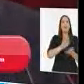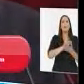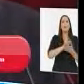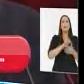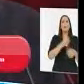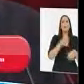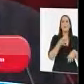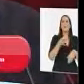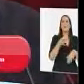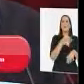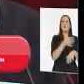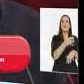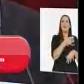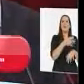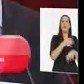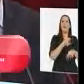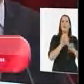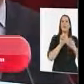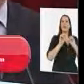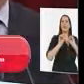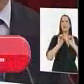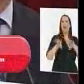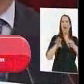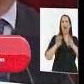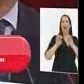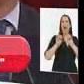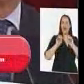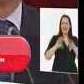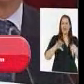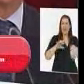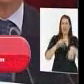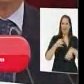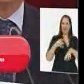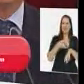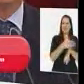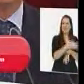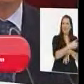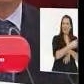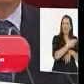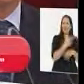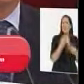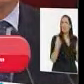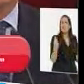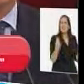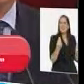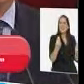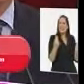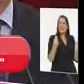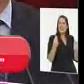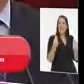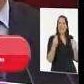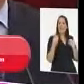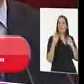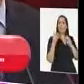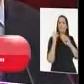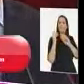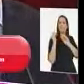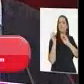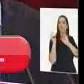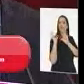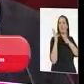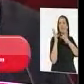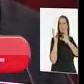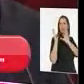no es lo mejor para la Argentina. Digo, efectivamente, el 6 y 7 de marzo va a haber un paro nacional, no por